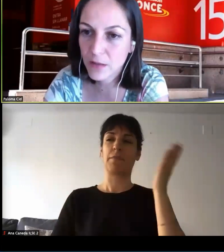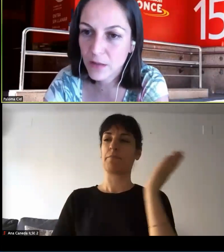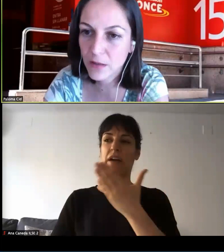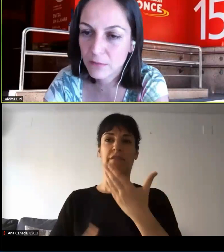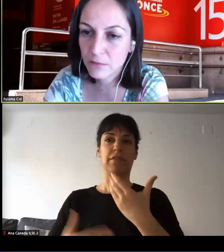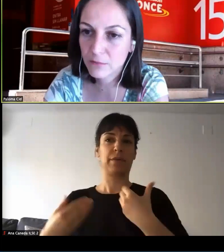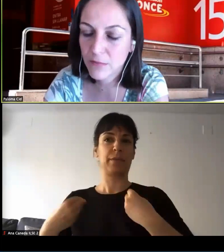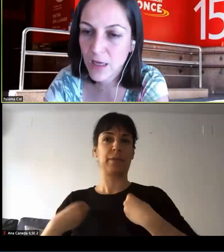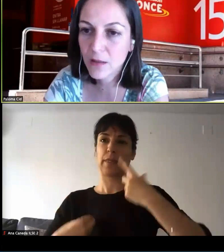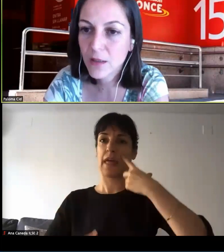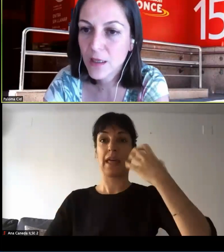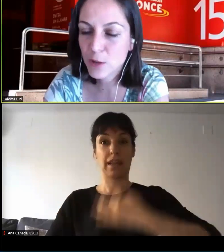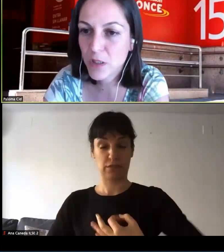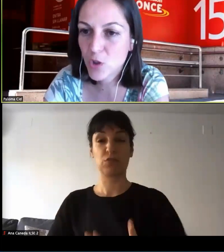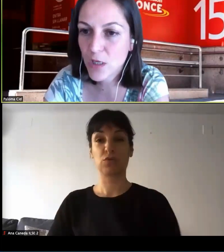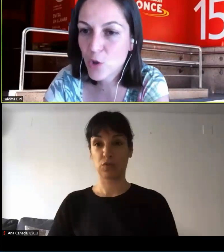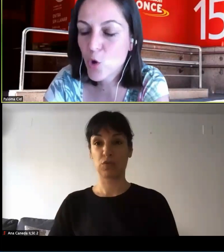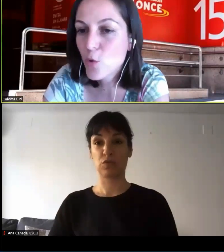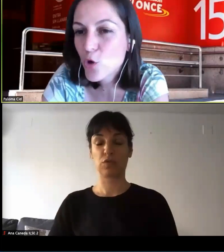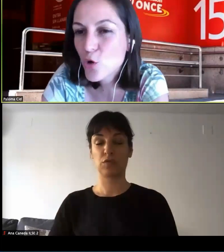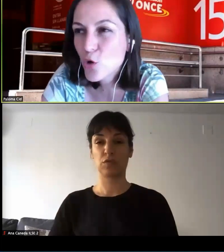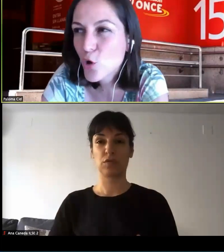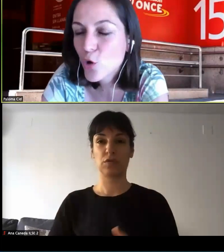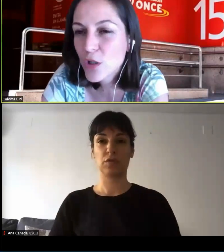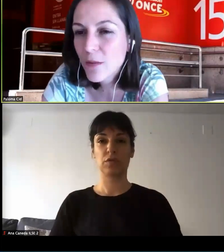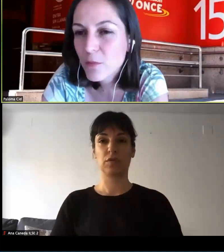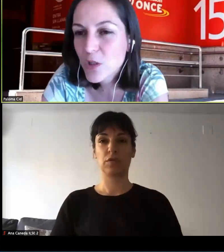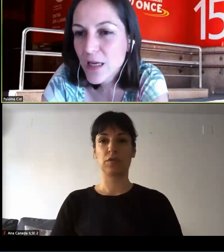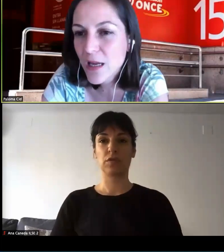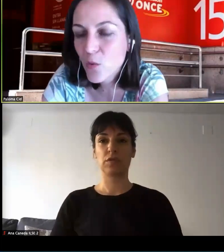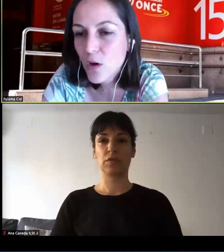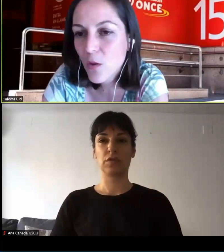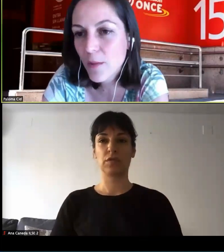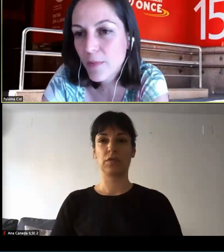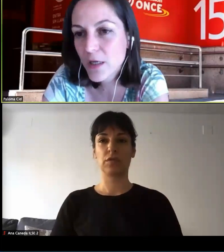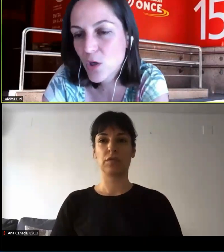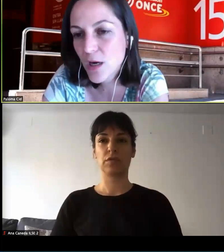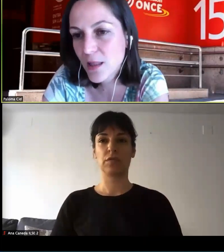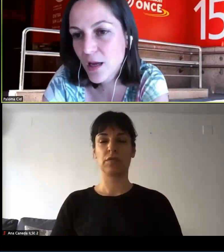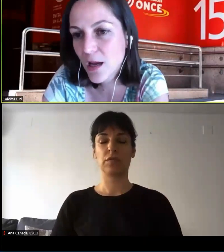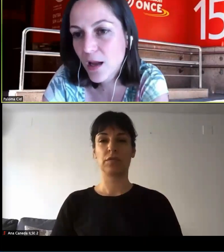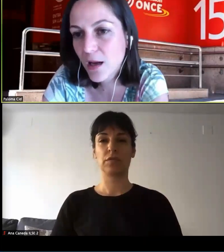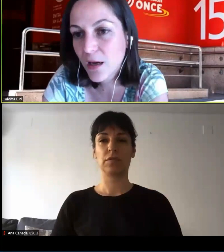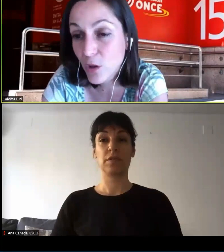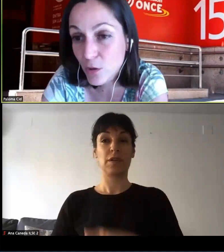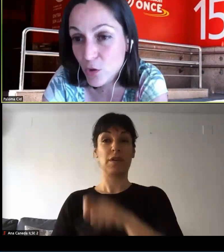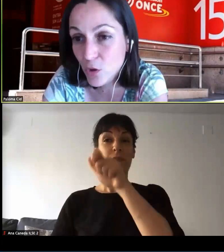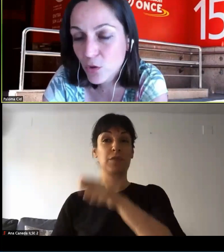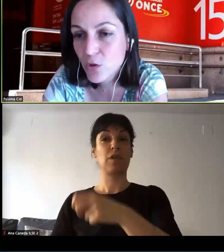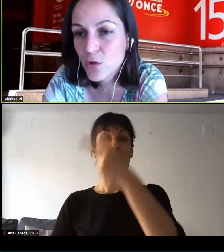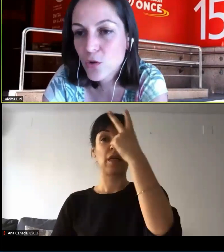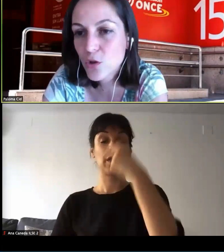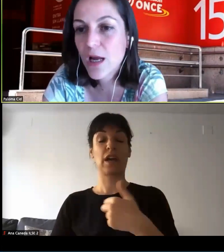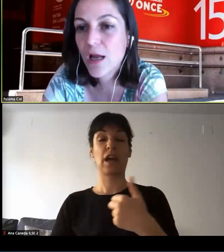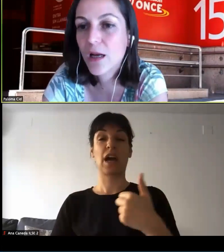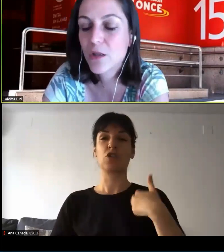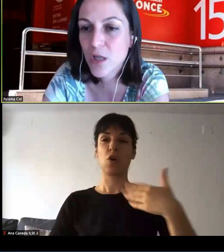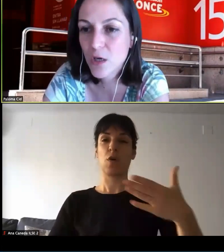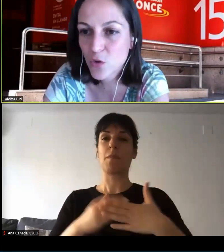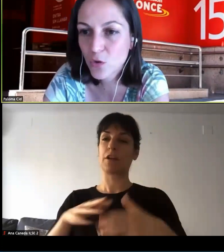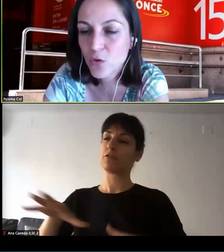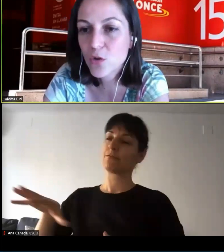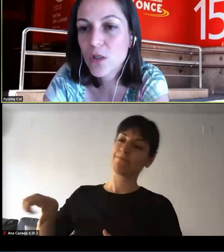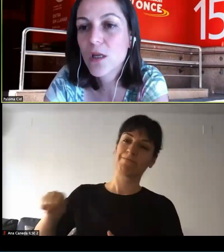correctamente, ¿vale? Las personas, no debemos guiar nunca a una persona ciega agarrándole nosotros, nos agarran